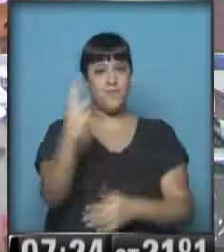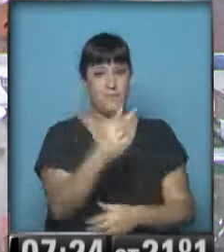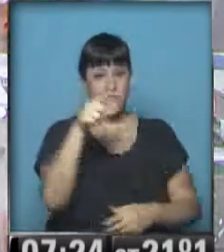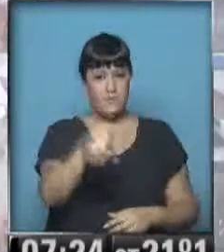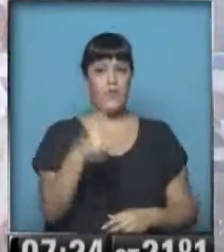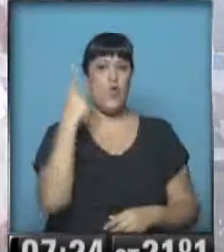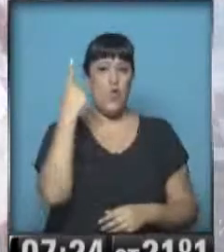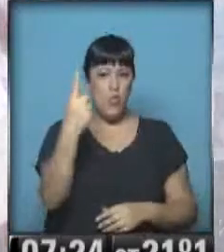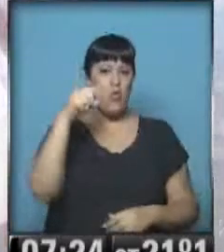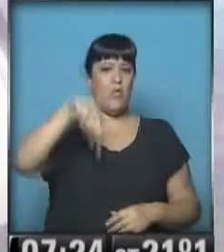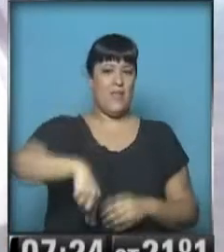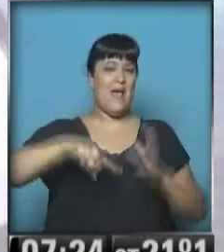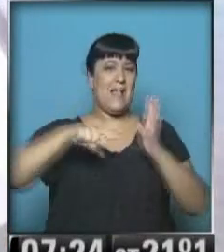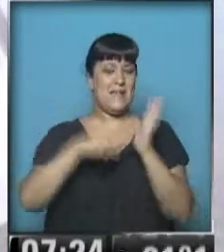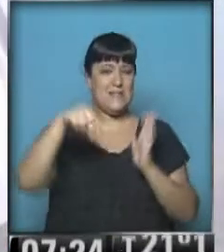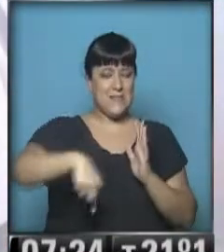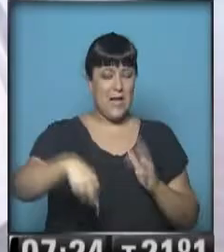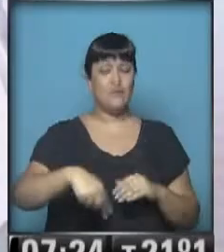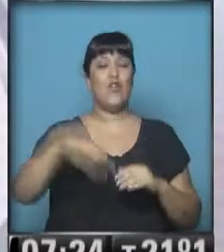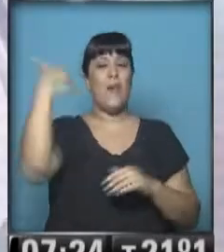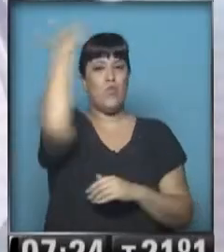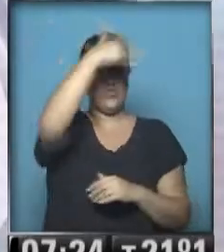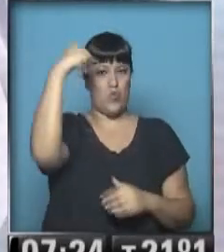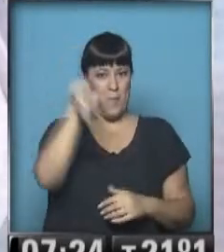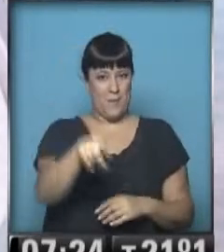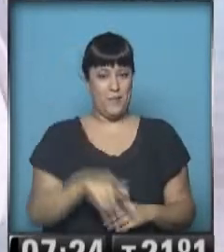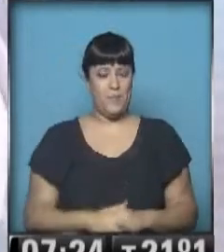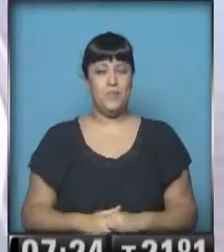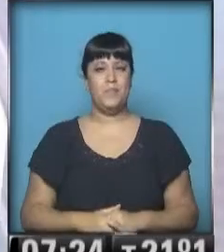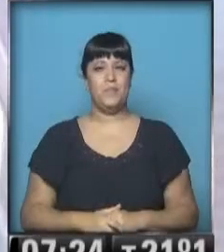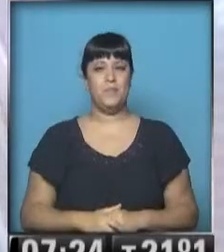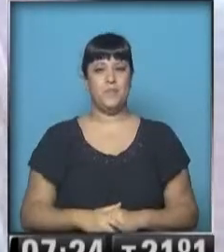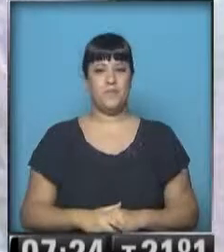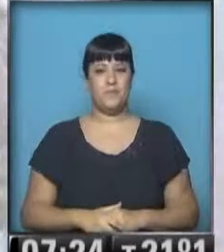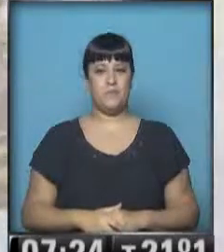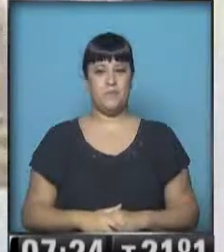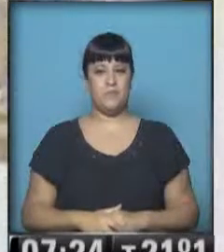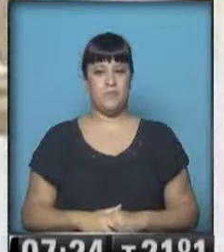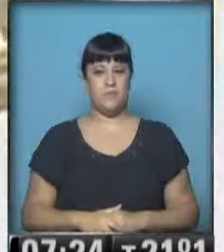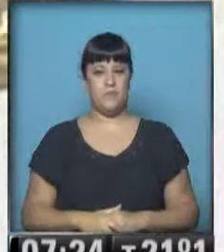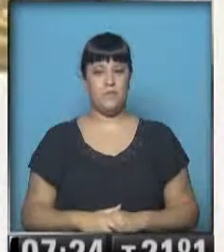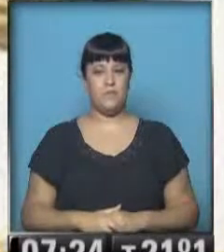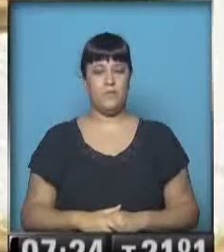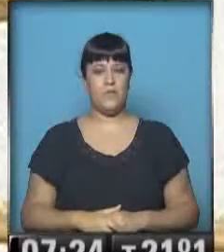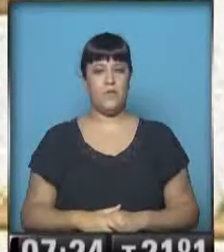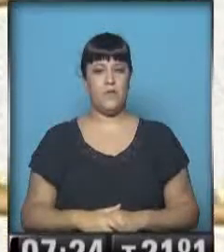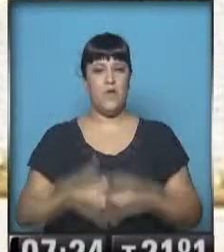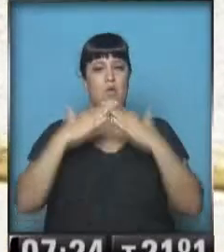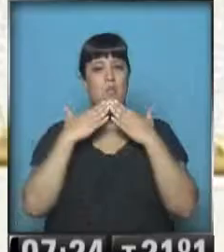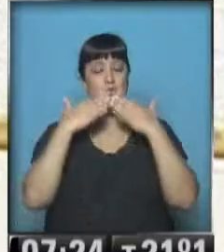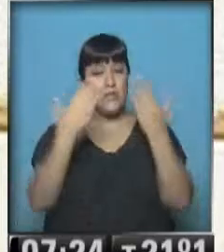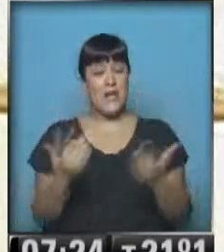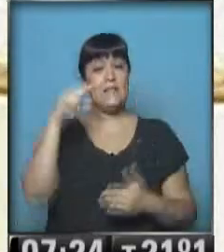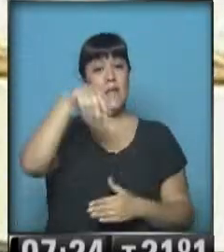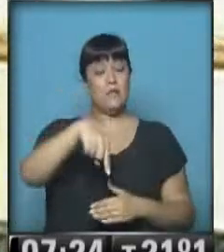uno de los centros islámicos que tiene la ciudad de Buenos Aires. Allí está Ariel Magirena, te escuchamos, Ariel. Muchas gracias, Lourdes, Alejandro. Estamos